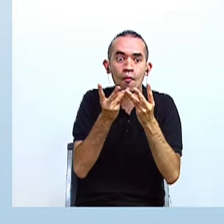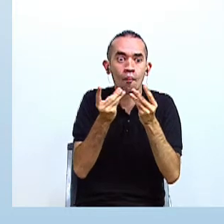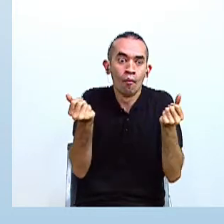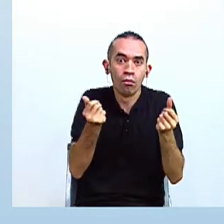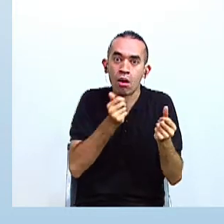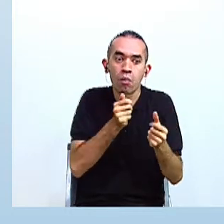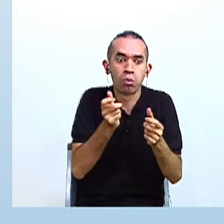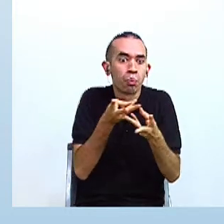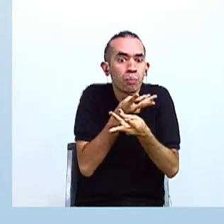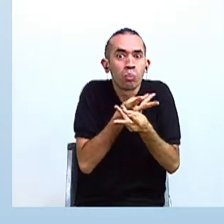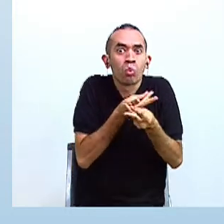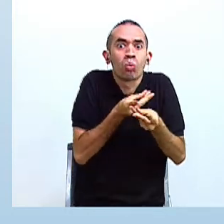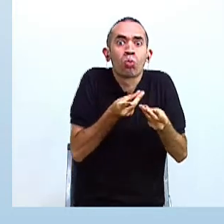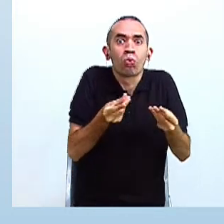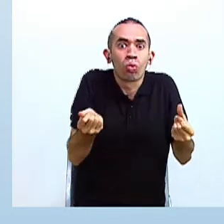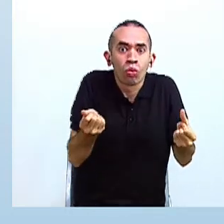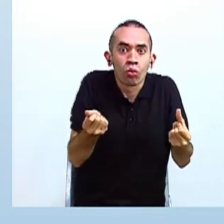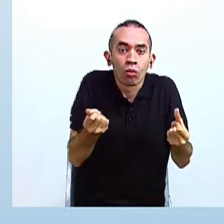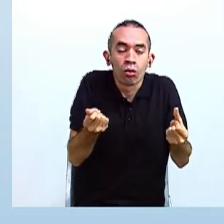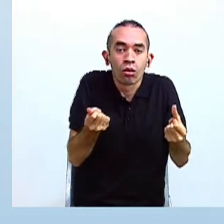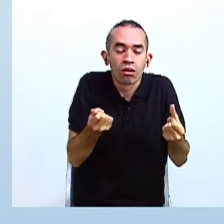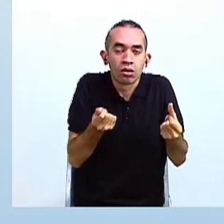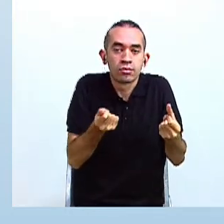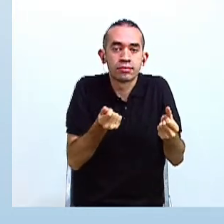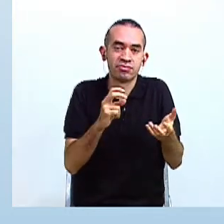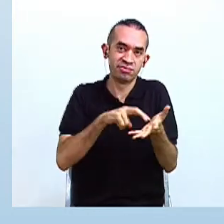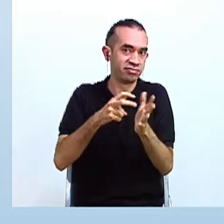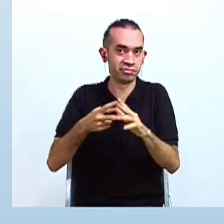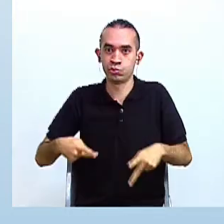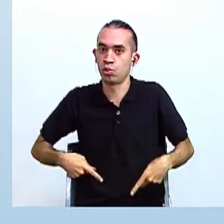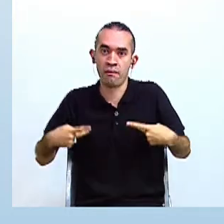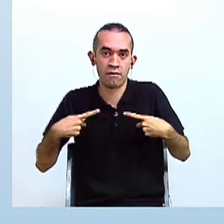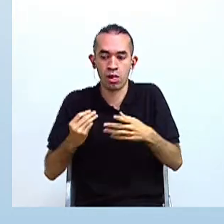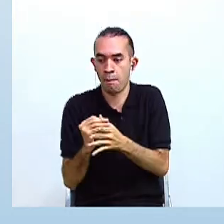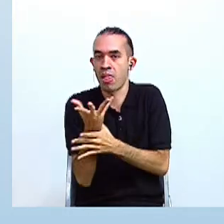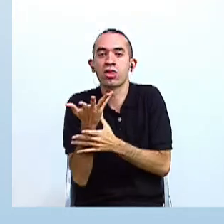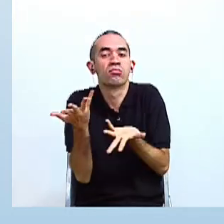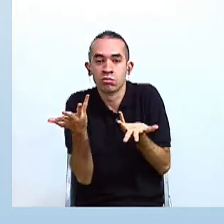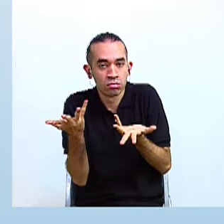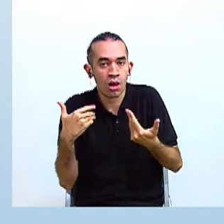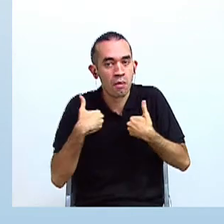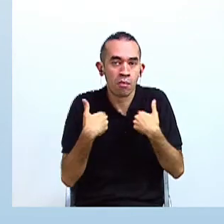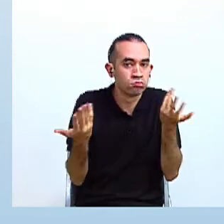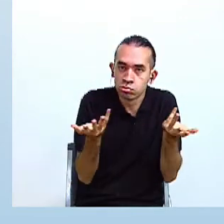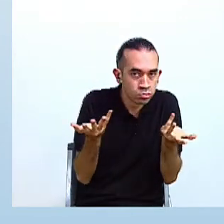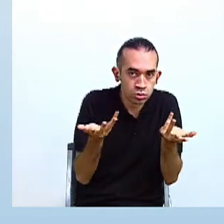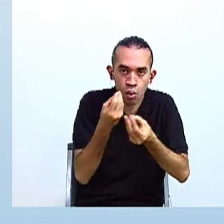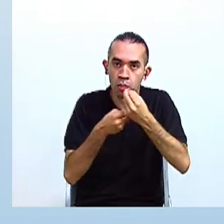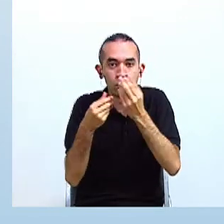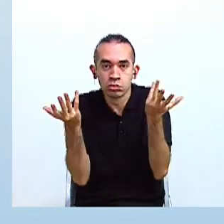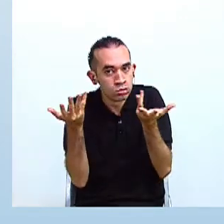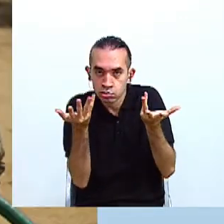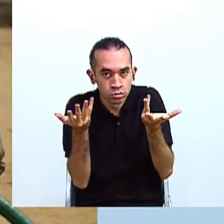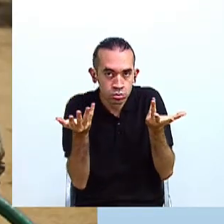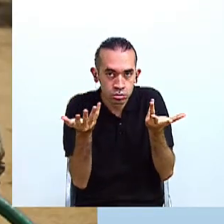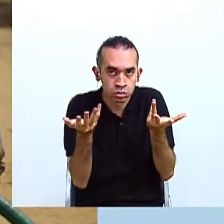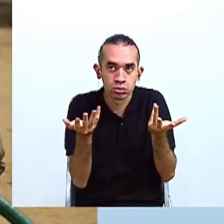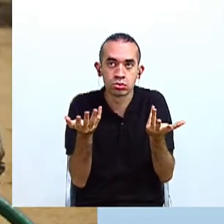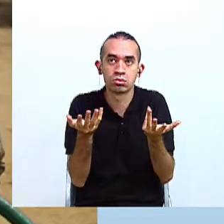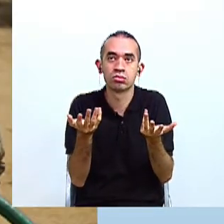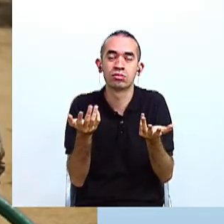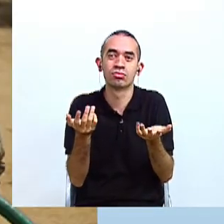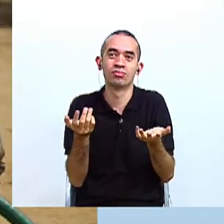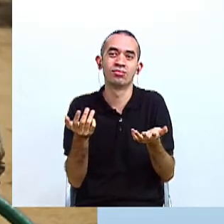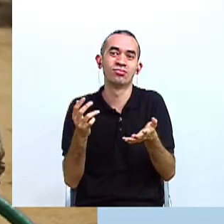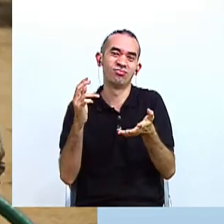agua. Y sin agua no hay vida, sin agua no hay plantas, no hay animales, no hay alimentos. Entonces, ¿cuánto nos